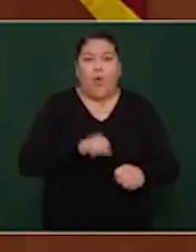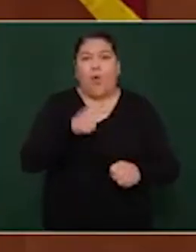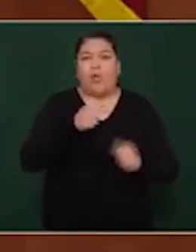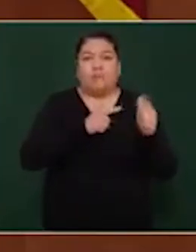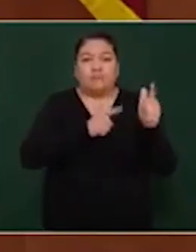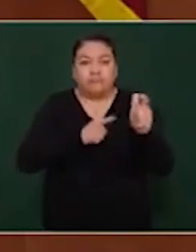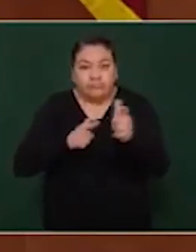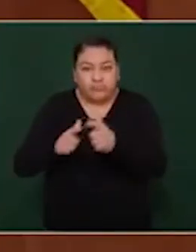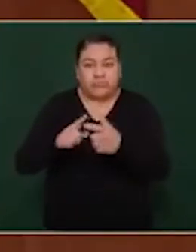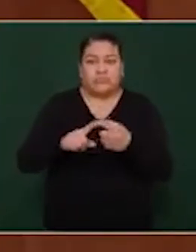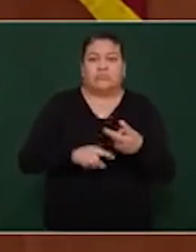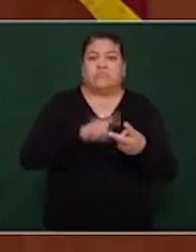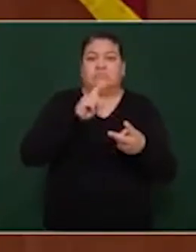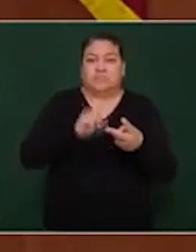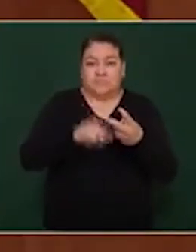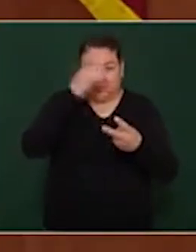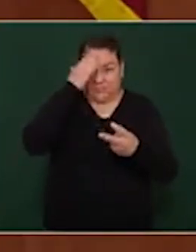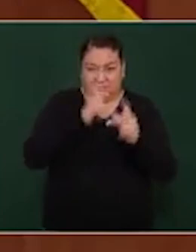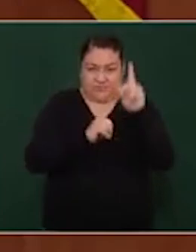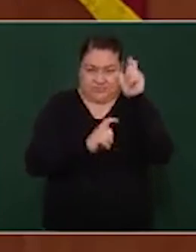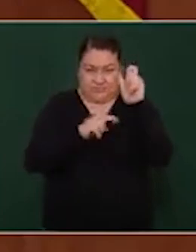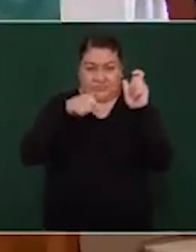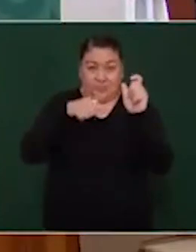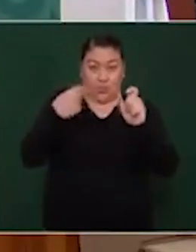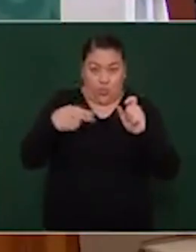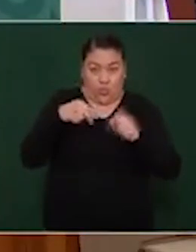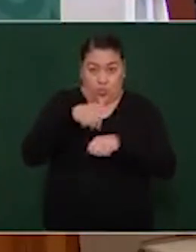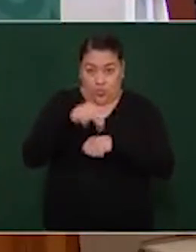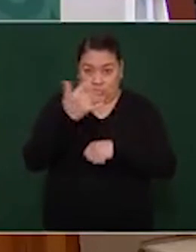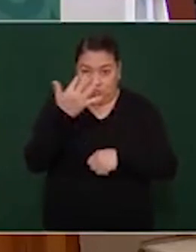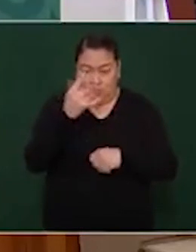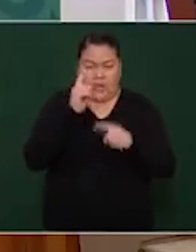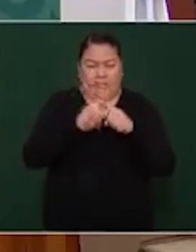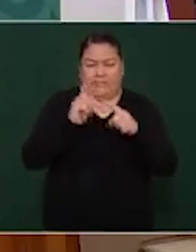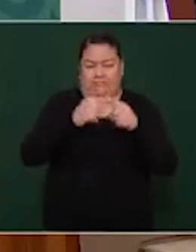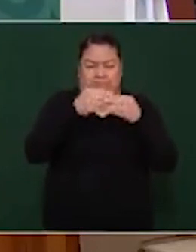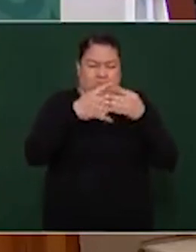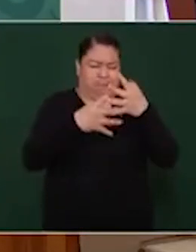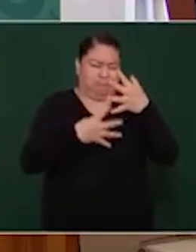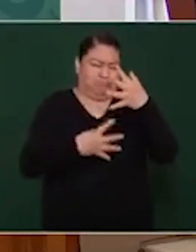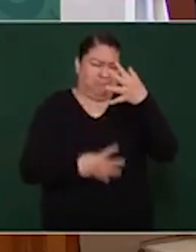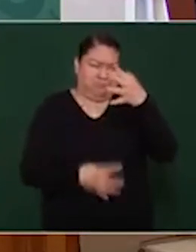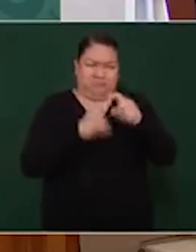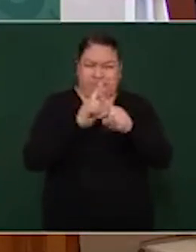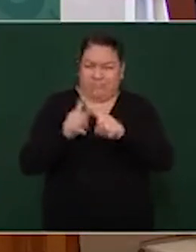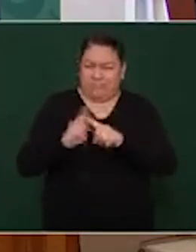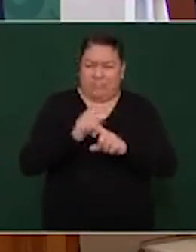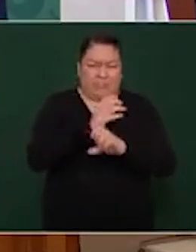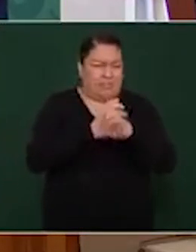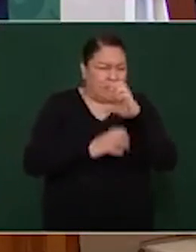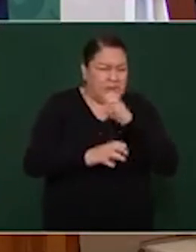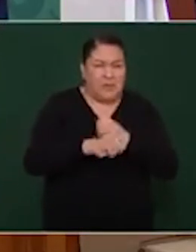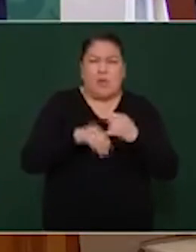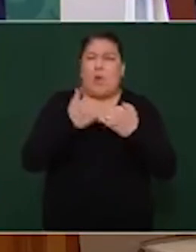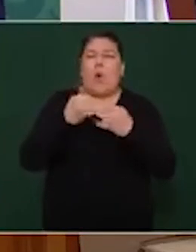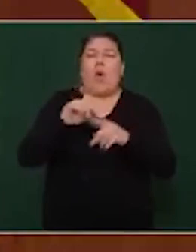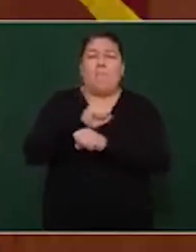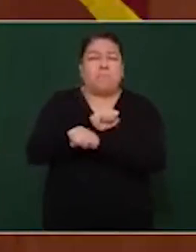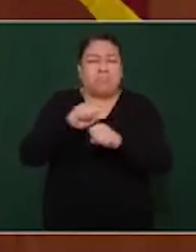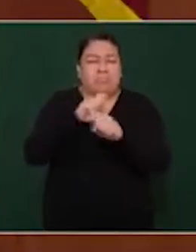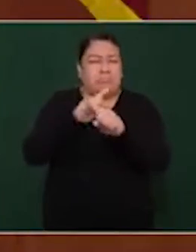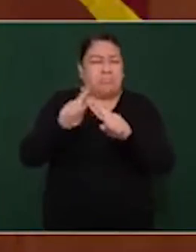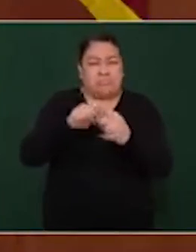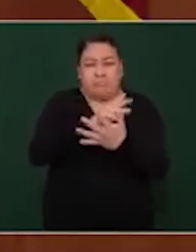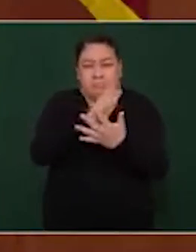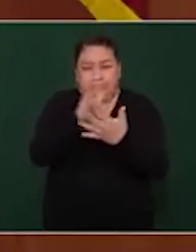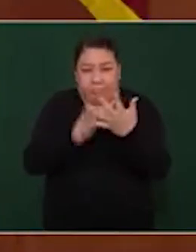ametralladoras, 6 fusiles 50 Barrett, entre otros armamentos y explosivos, y esto